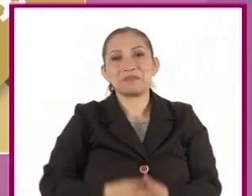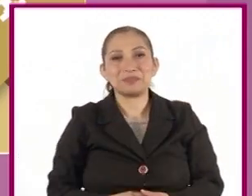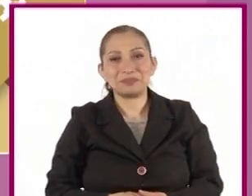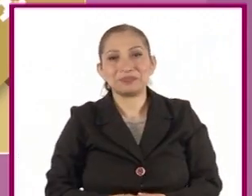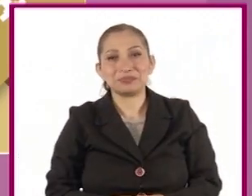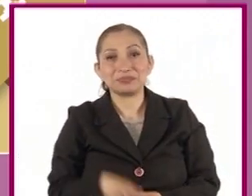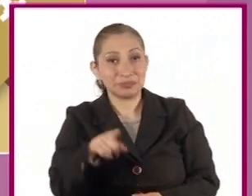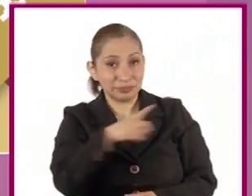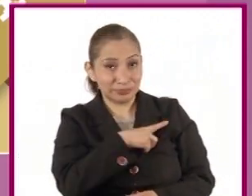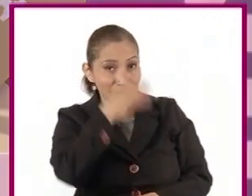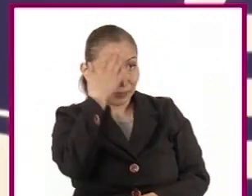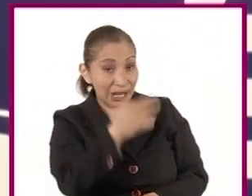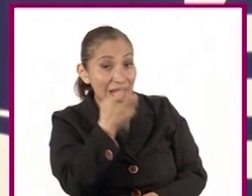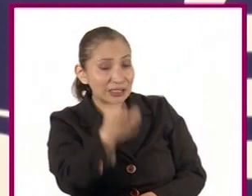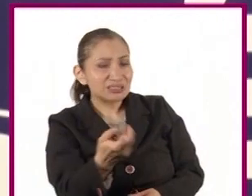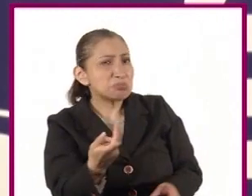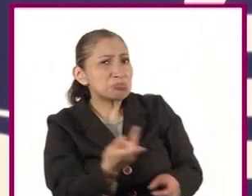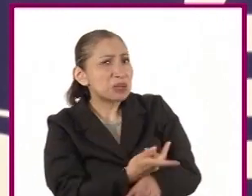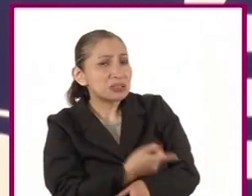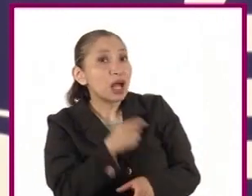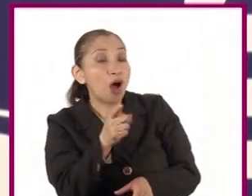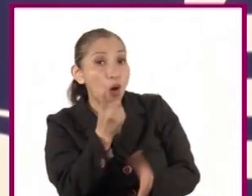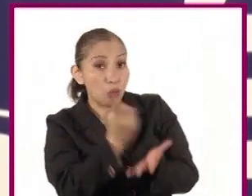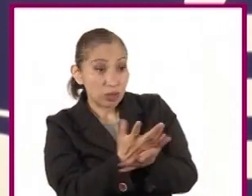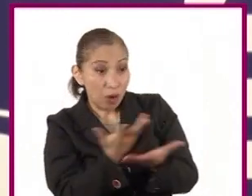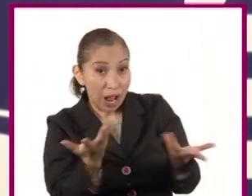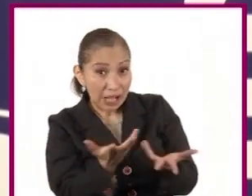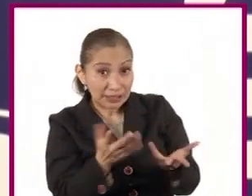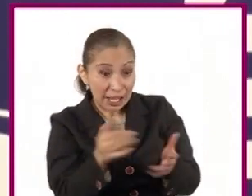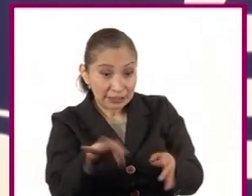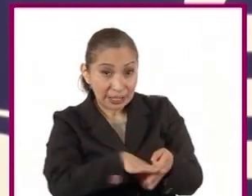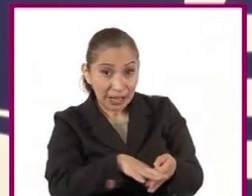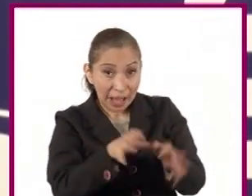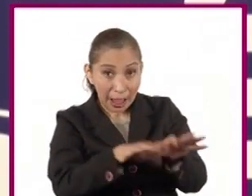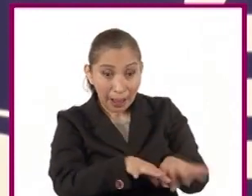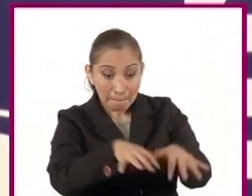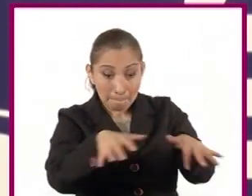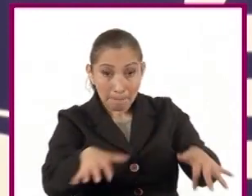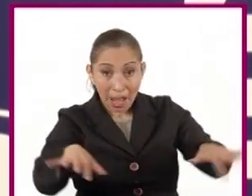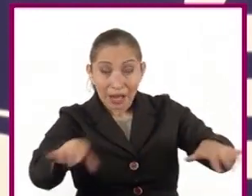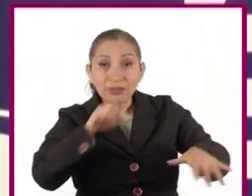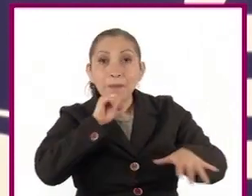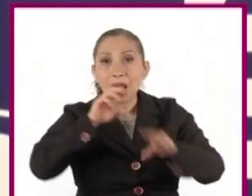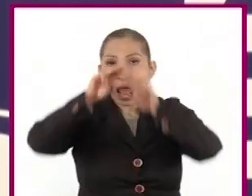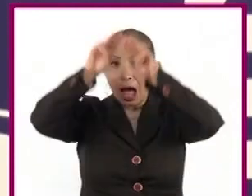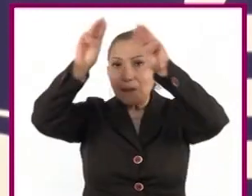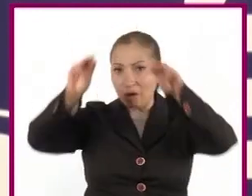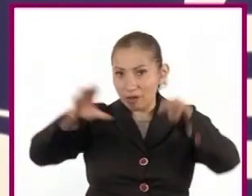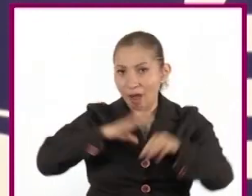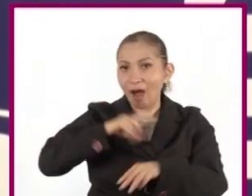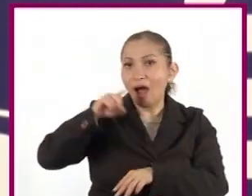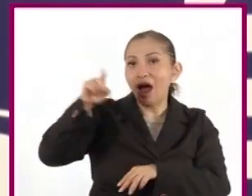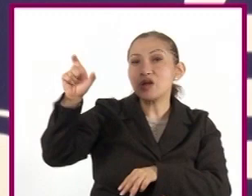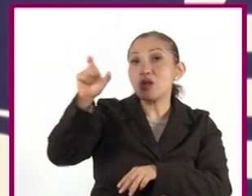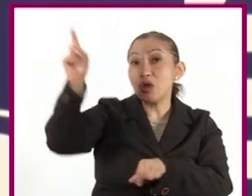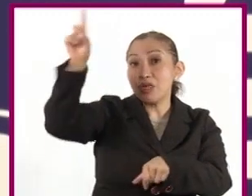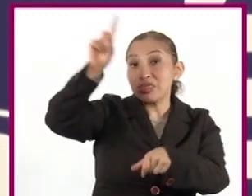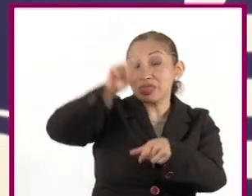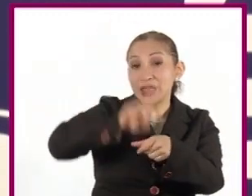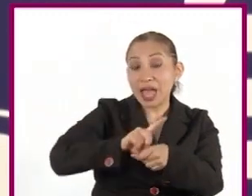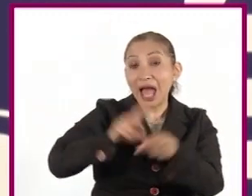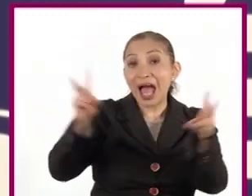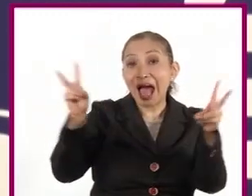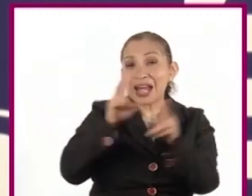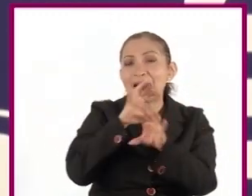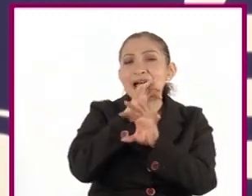Tienen que saber que este fenómeno no solo se produce en las costas. En las zonas montañosas, durante el día, el